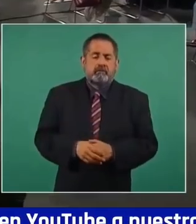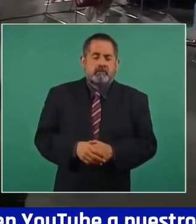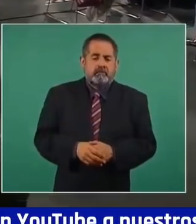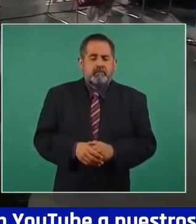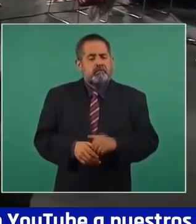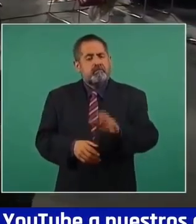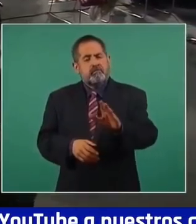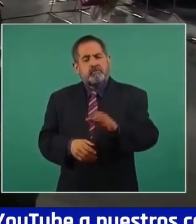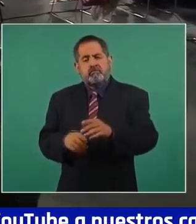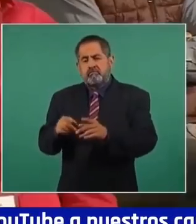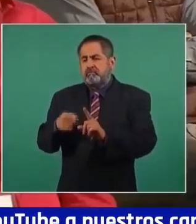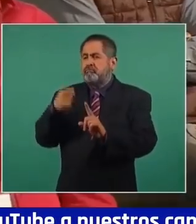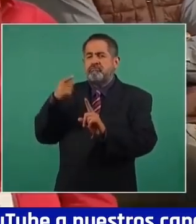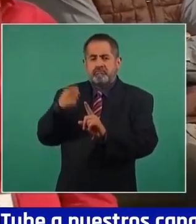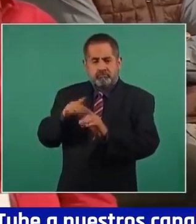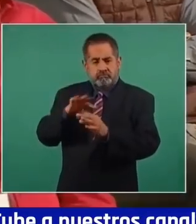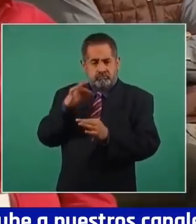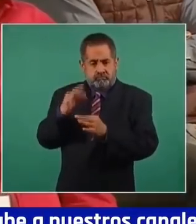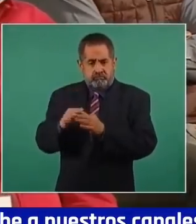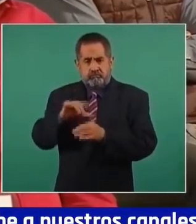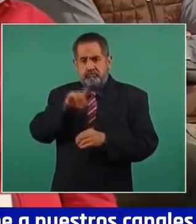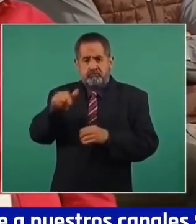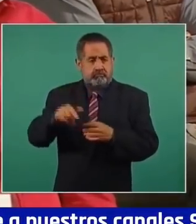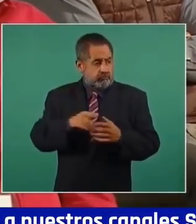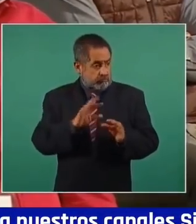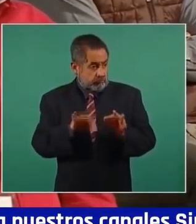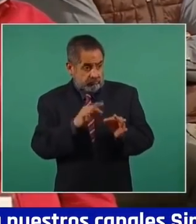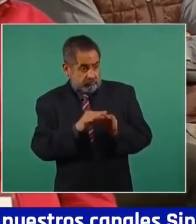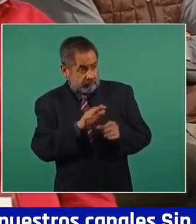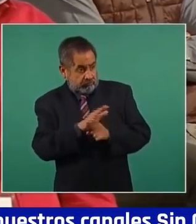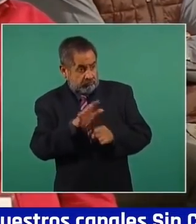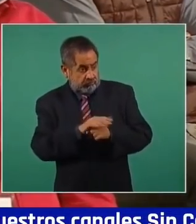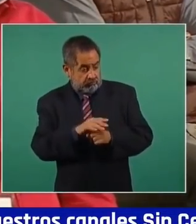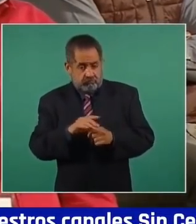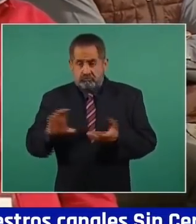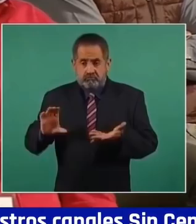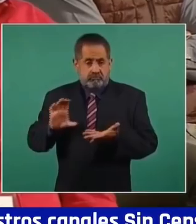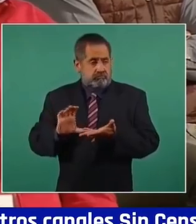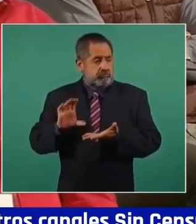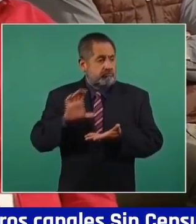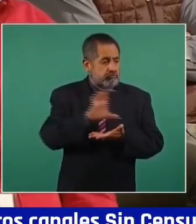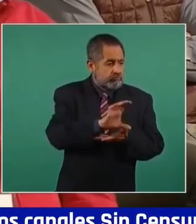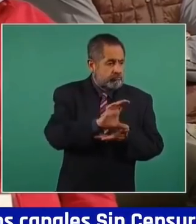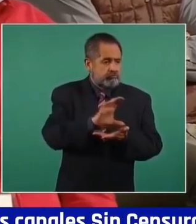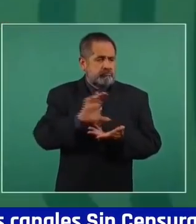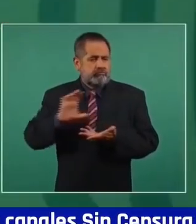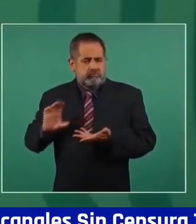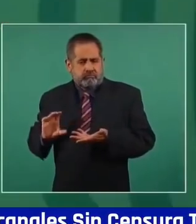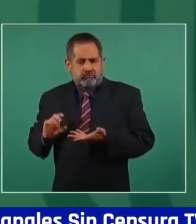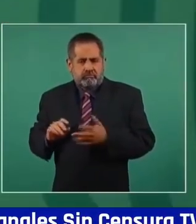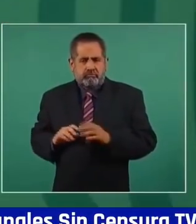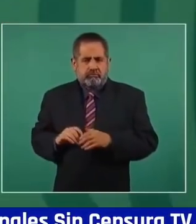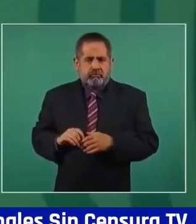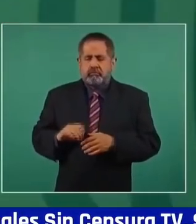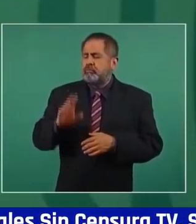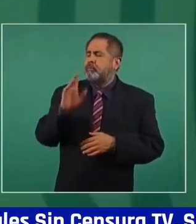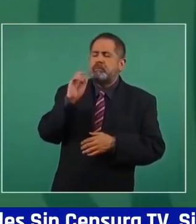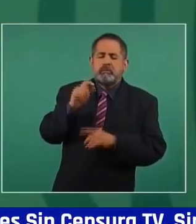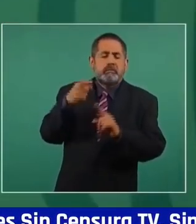vez que se tenga ya esta energía ¿se retirarían estos subsidios? ¿O seguirían Se buscaría que no aumente el precio